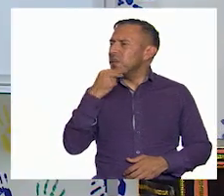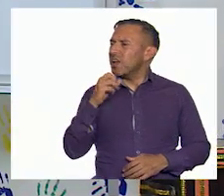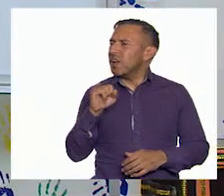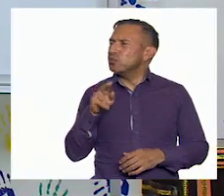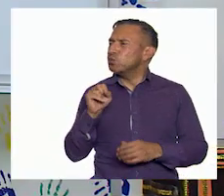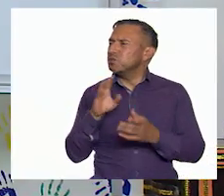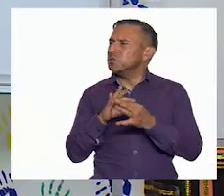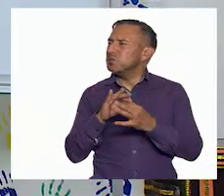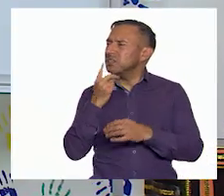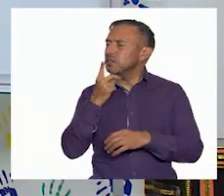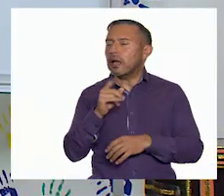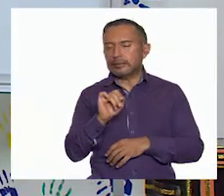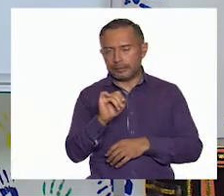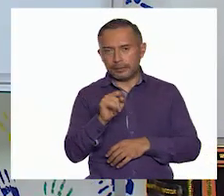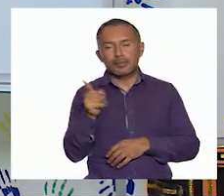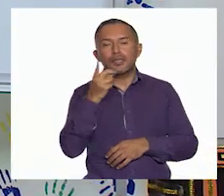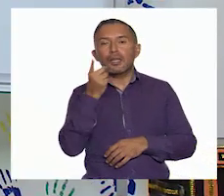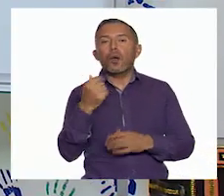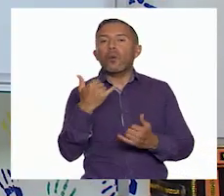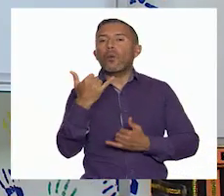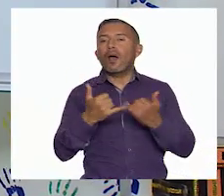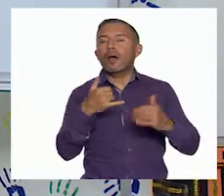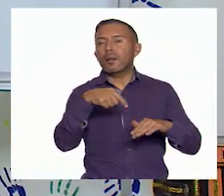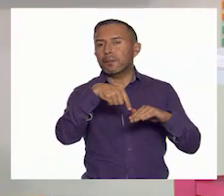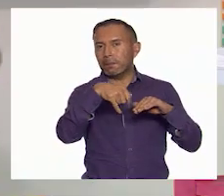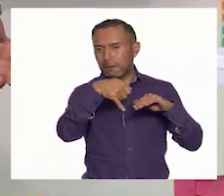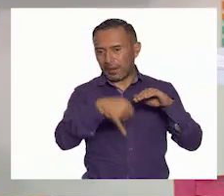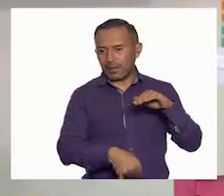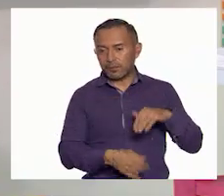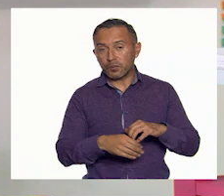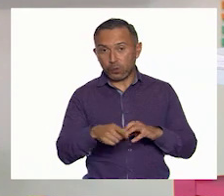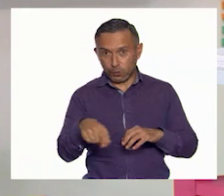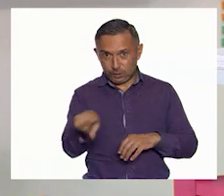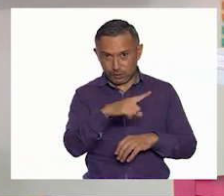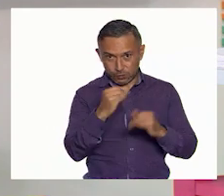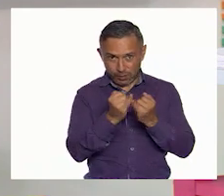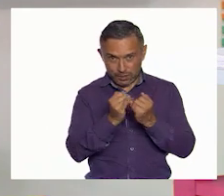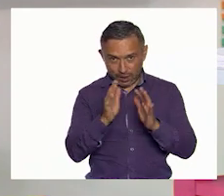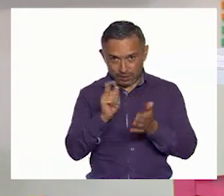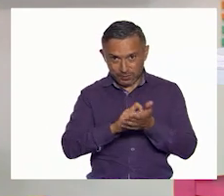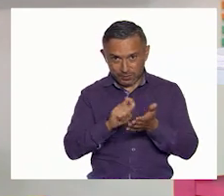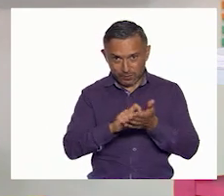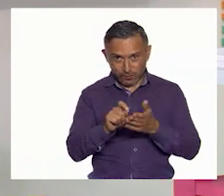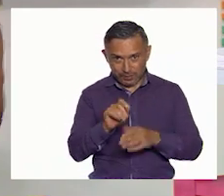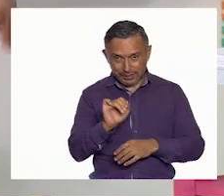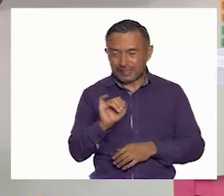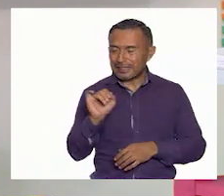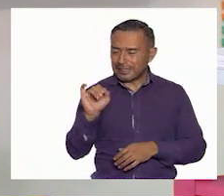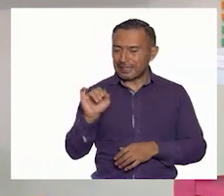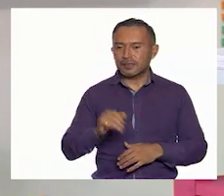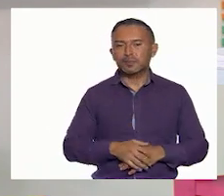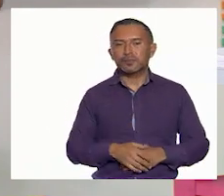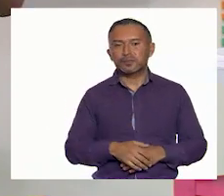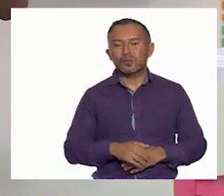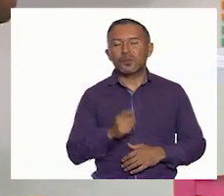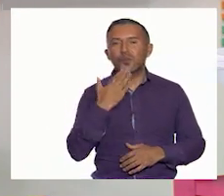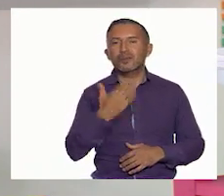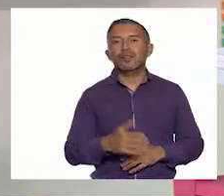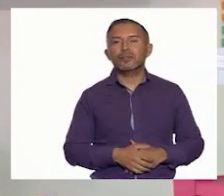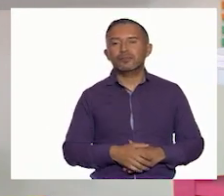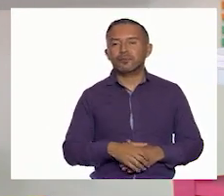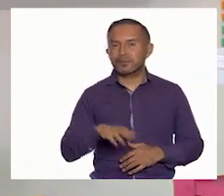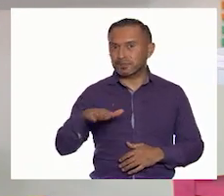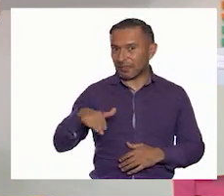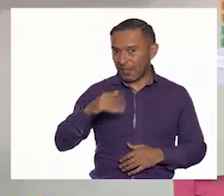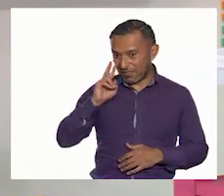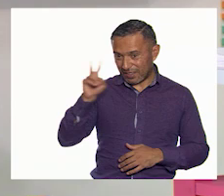puse aquí, jugar en las barrancas. Muy bien, ¿y ustedes en casa ya escribieron jugar en barrancas? ¡Sí! Muy bien. Como ustedes escucharon,